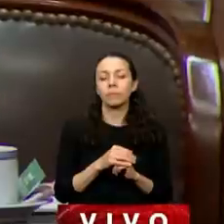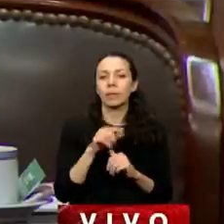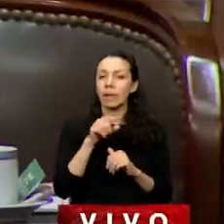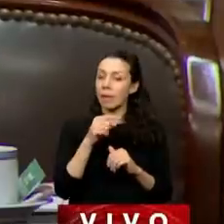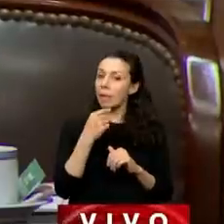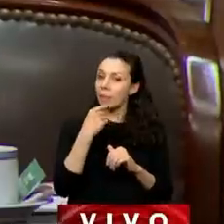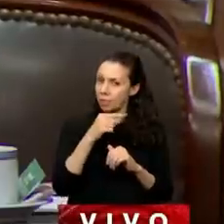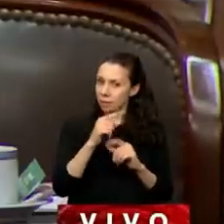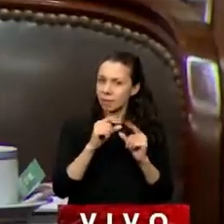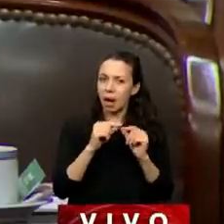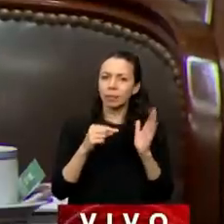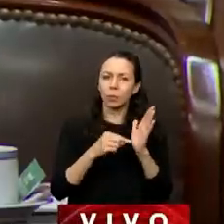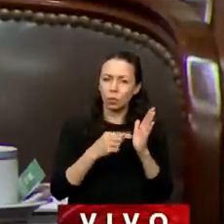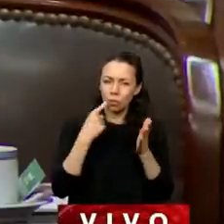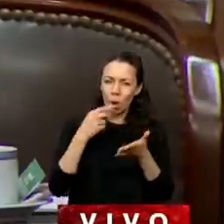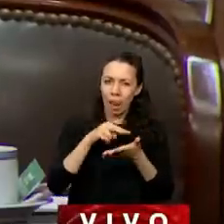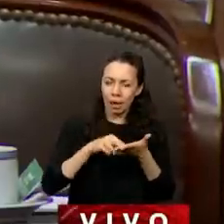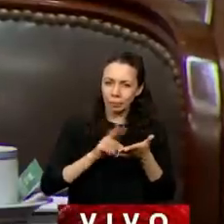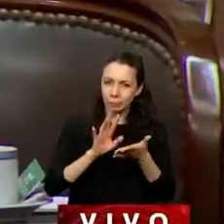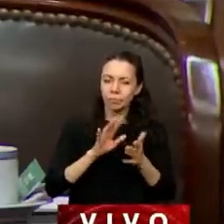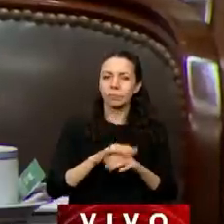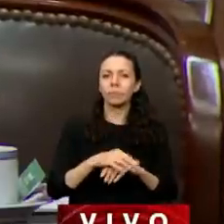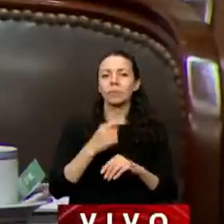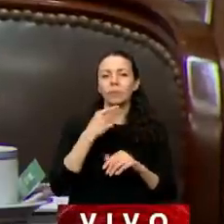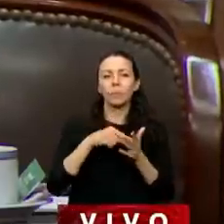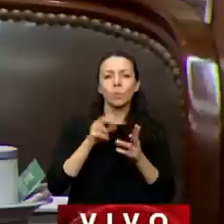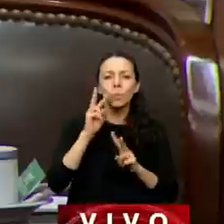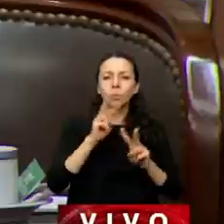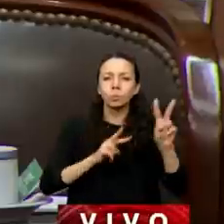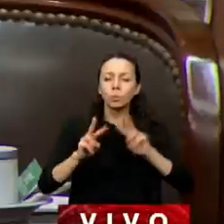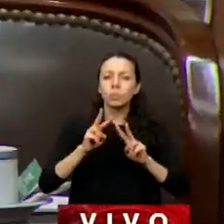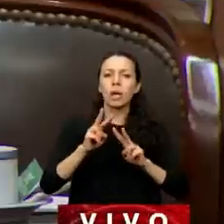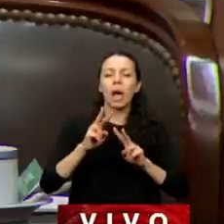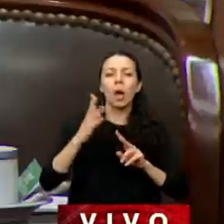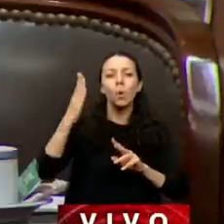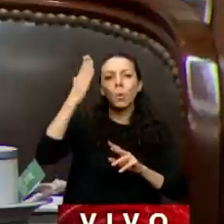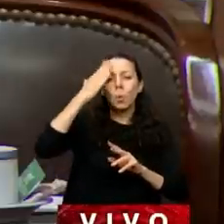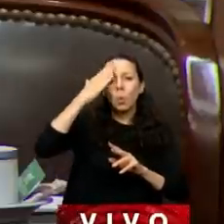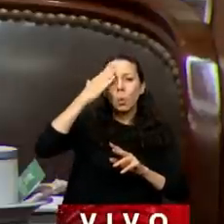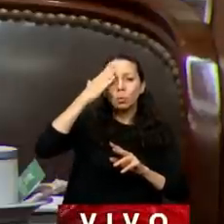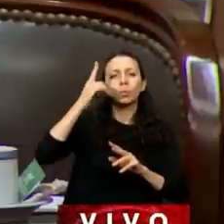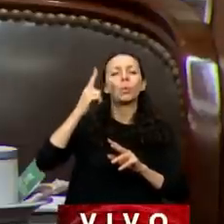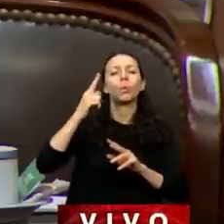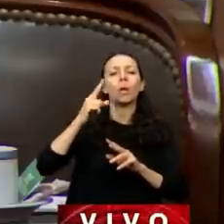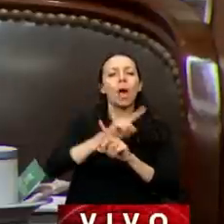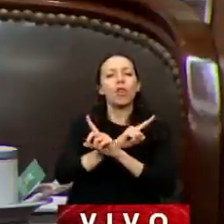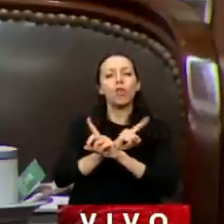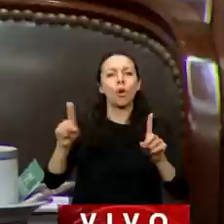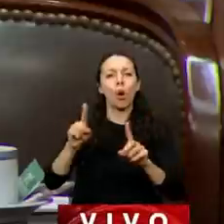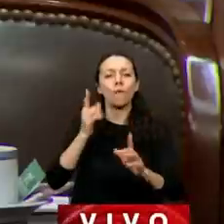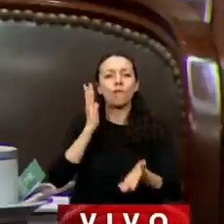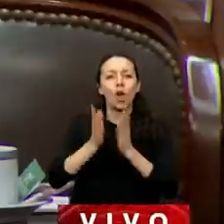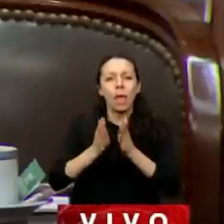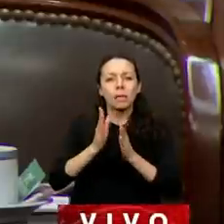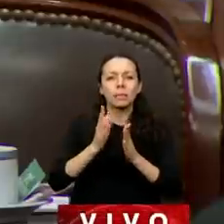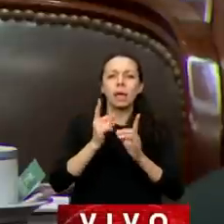específicamente, dice lo siguiente, lo voy a leer, la promoción de una cultura de la no violencia y la